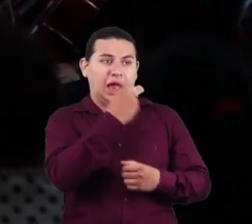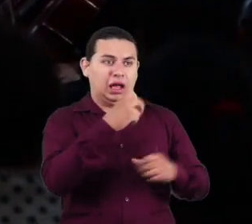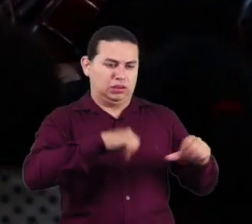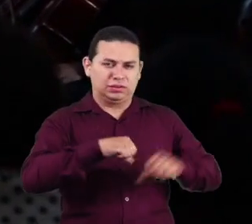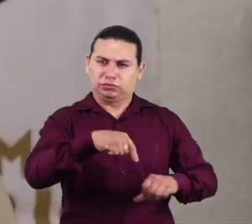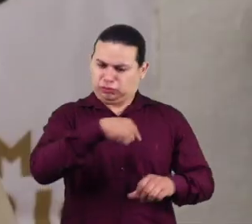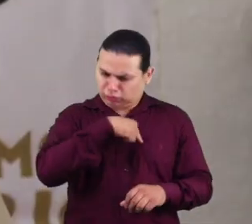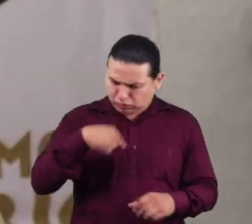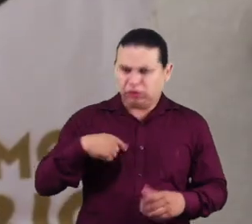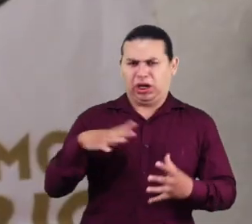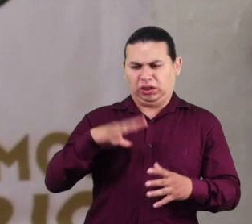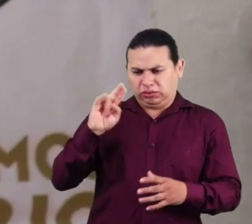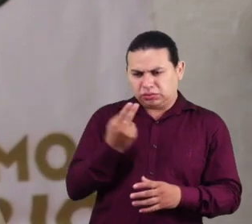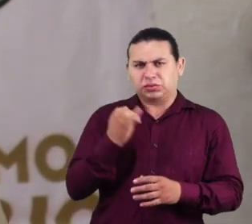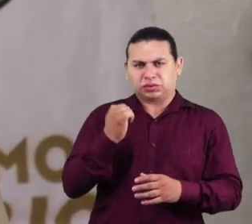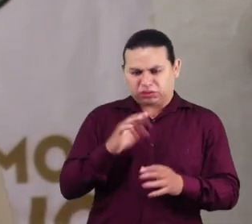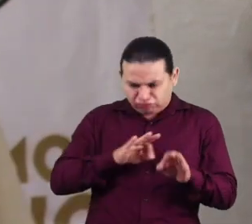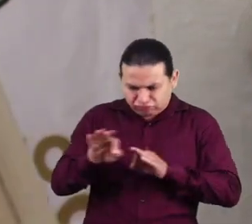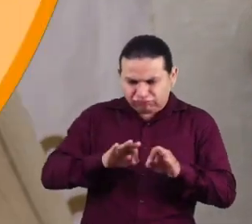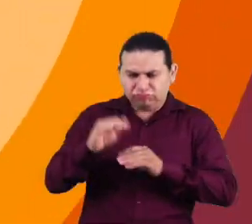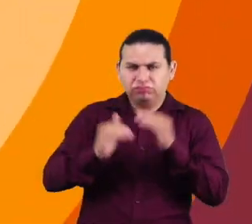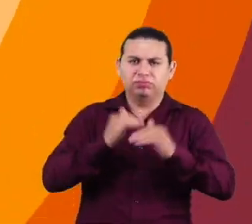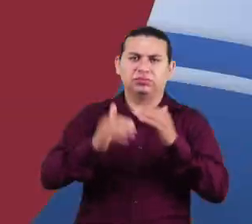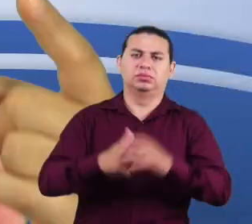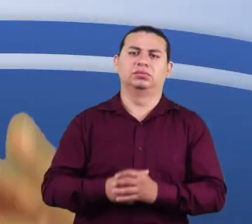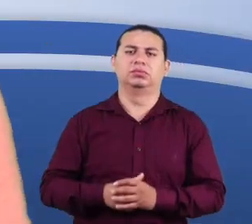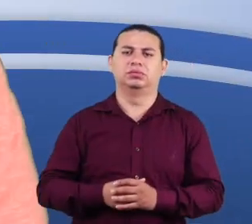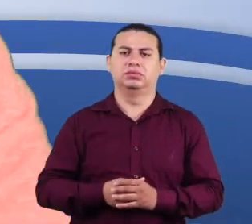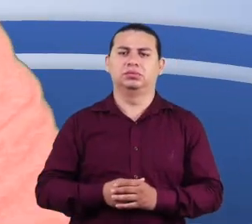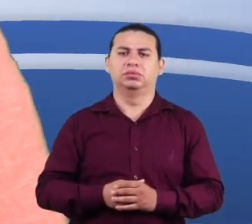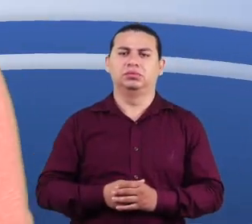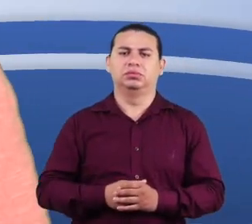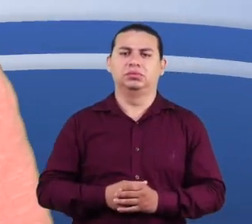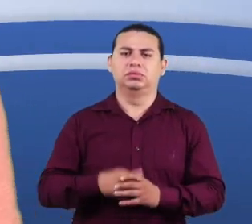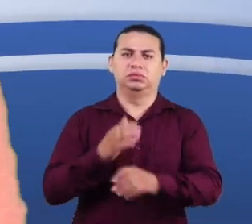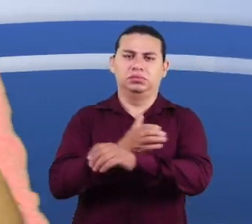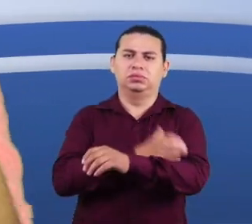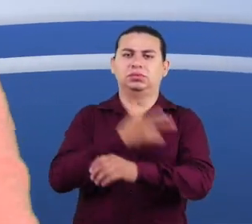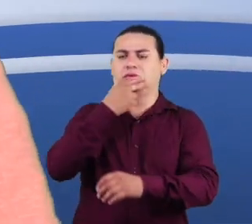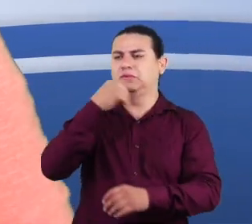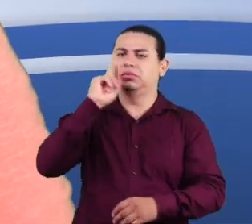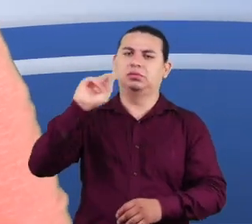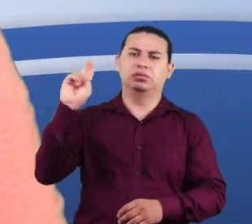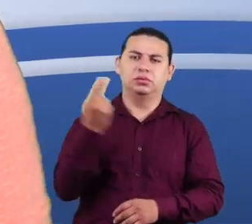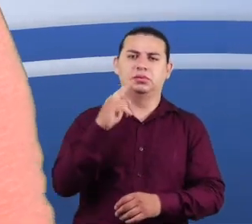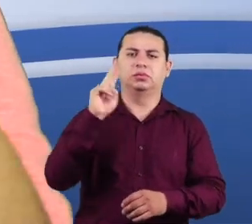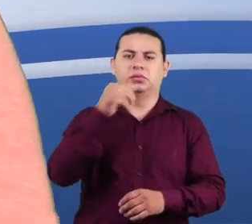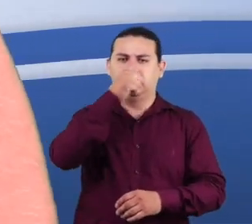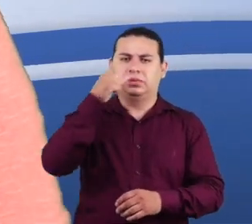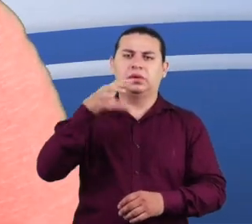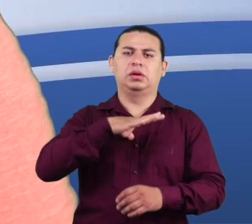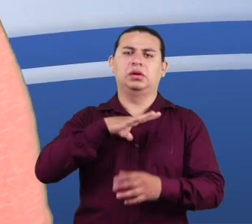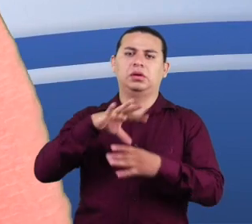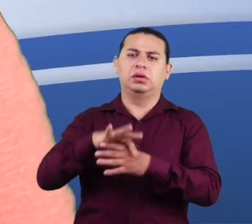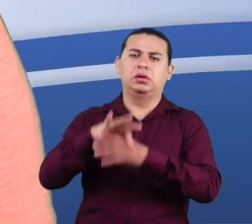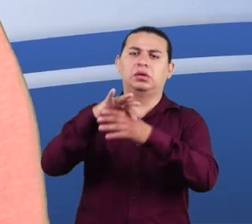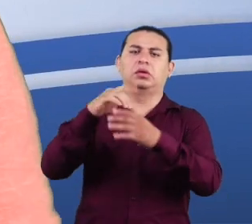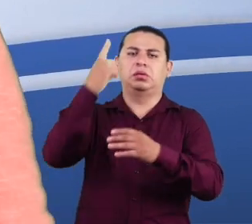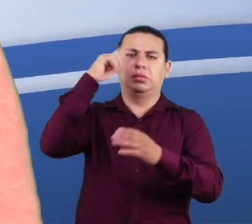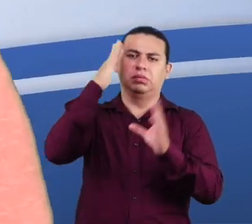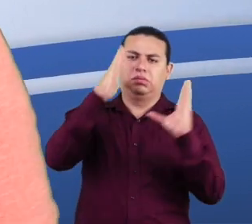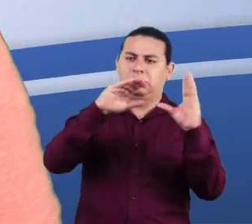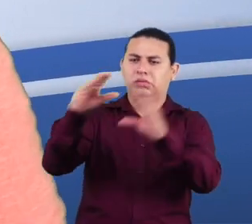de las actividades también que aquí en la universidad se desarrolla. Siempre con responsabilidad social universitaria, la UAPJO lleva a